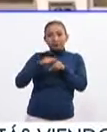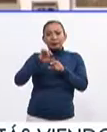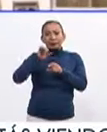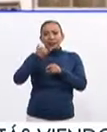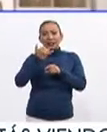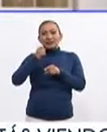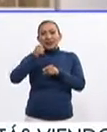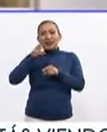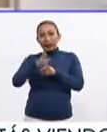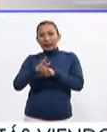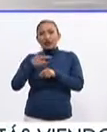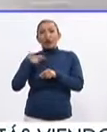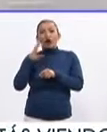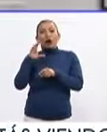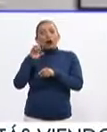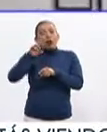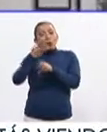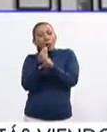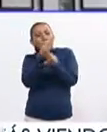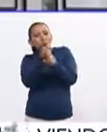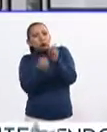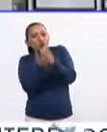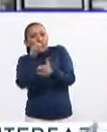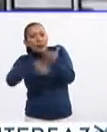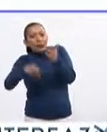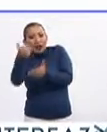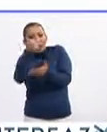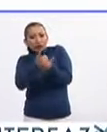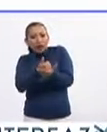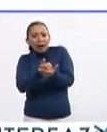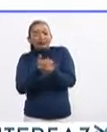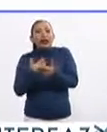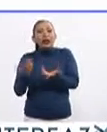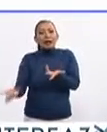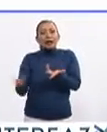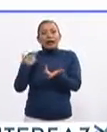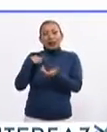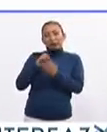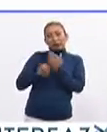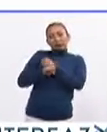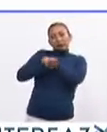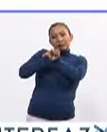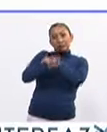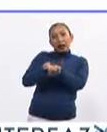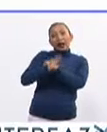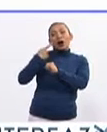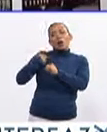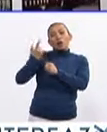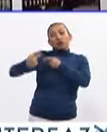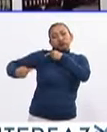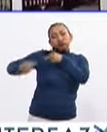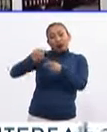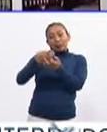imagen; ensayar, reconfiguraciones urbanas; resistir, en disputa por el territorio y la